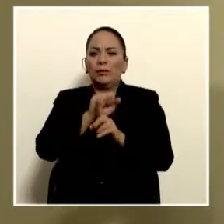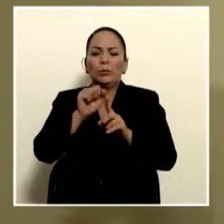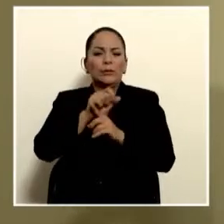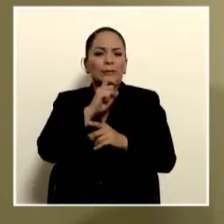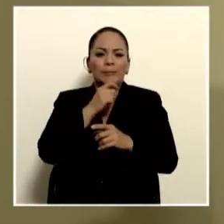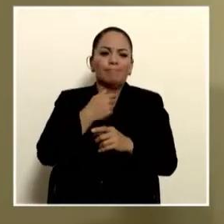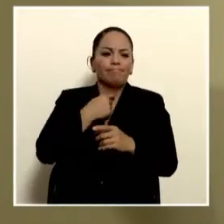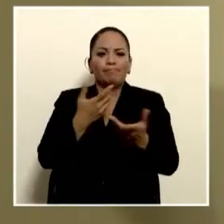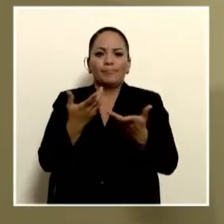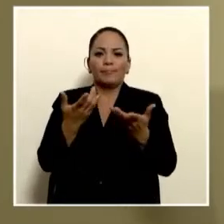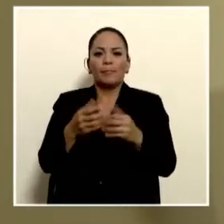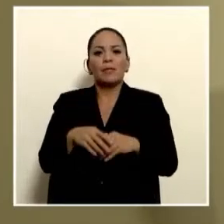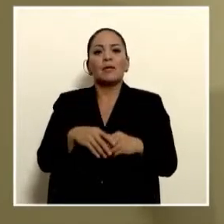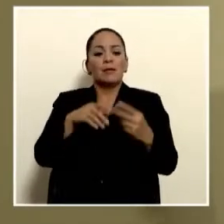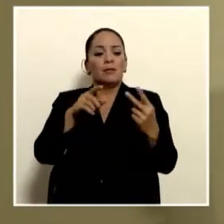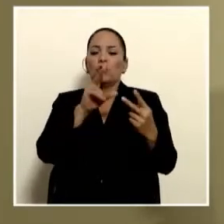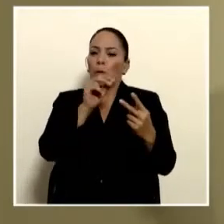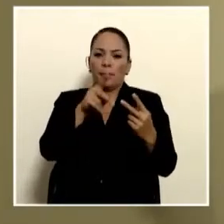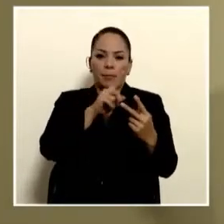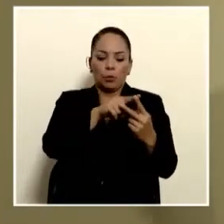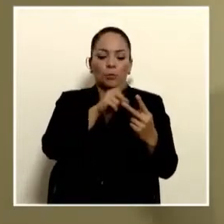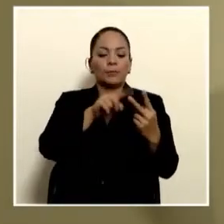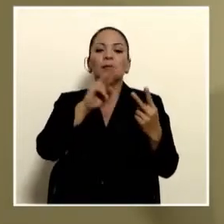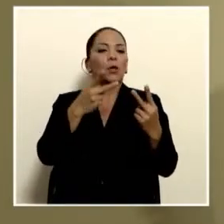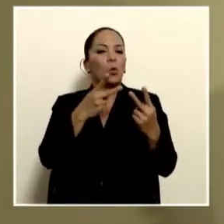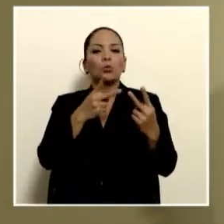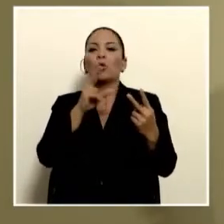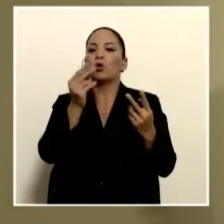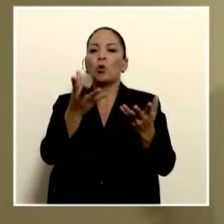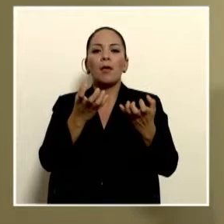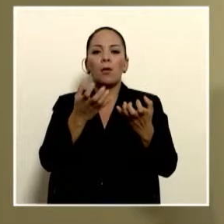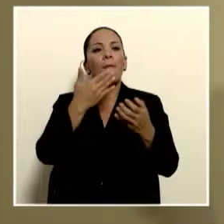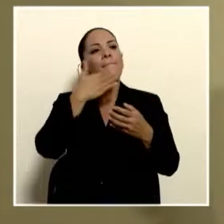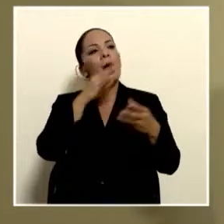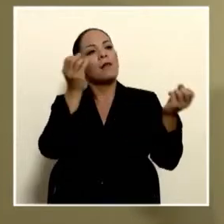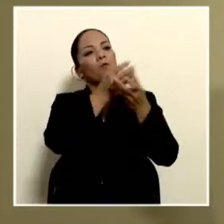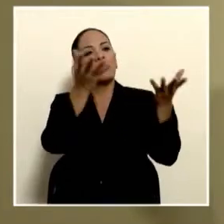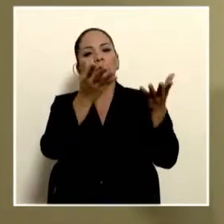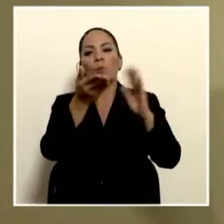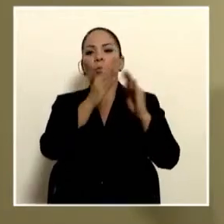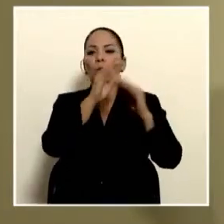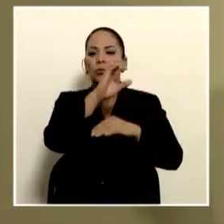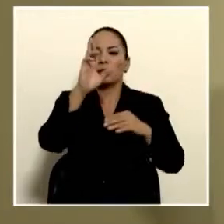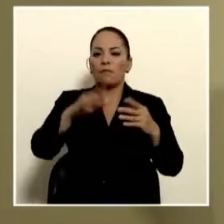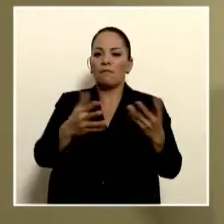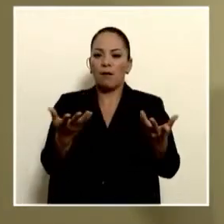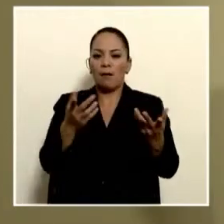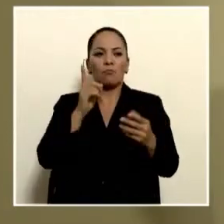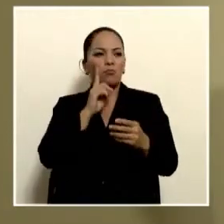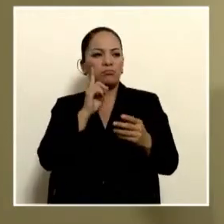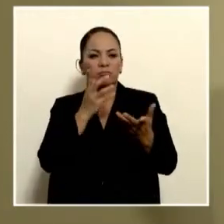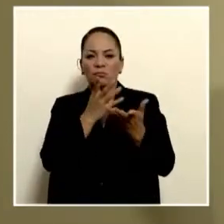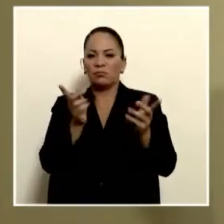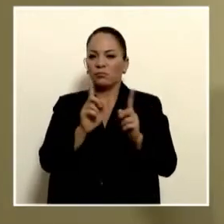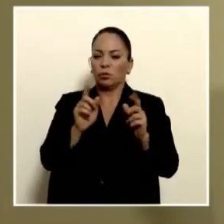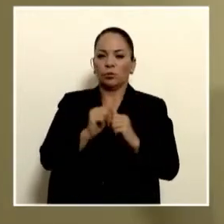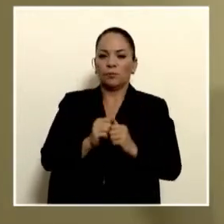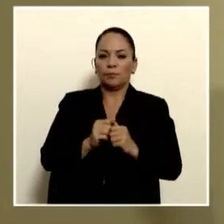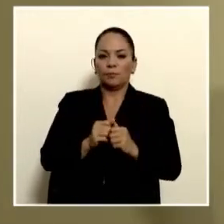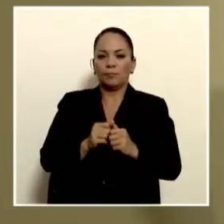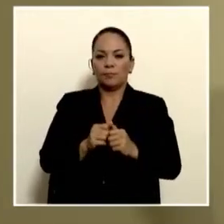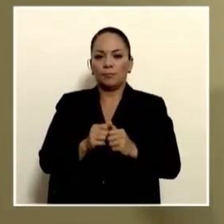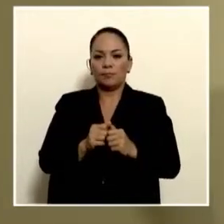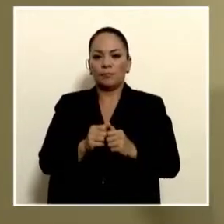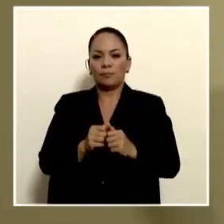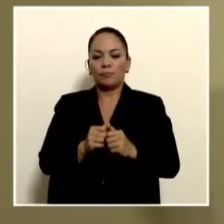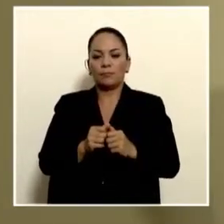que se malinforme al pueblo de Costa Rica qué es la realidad de las cosas,